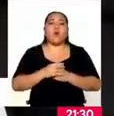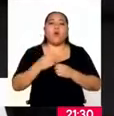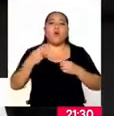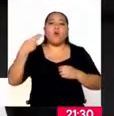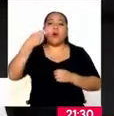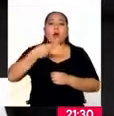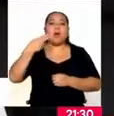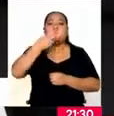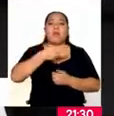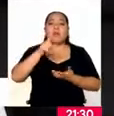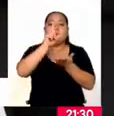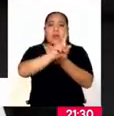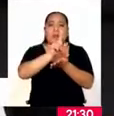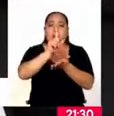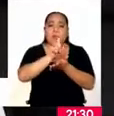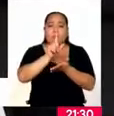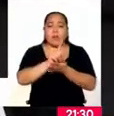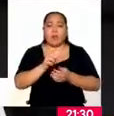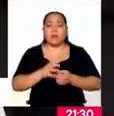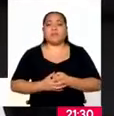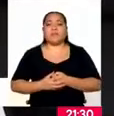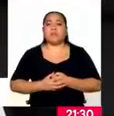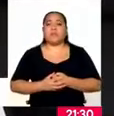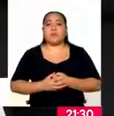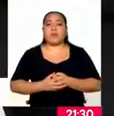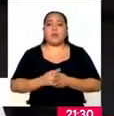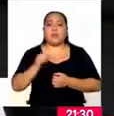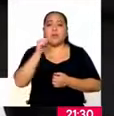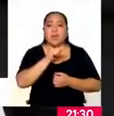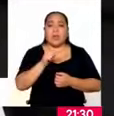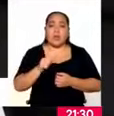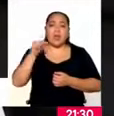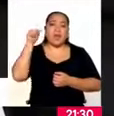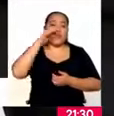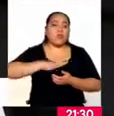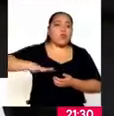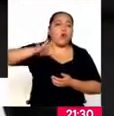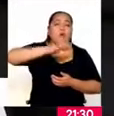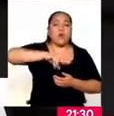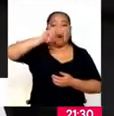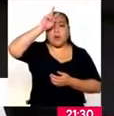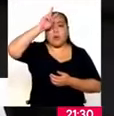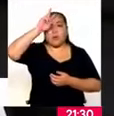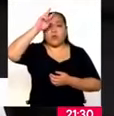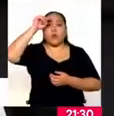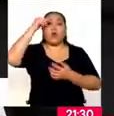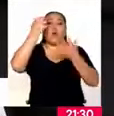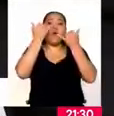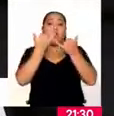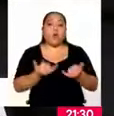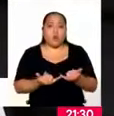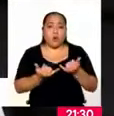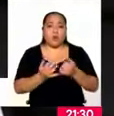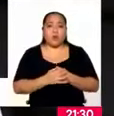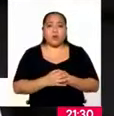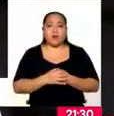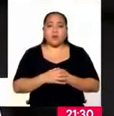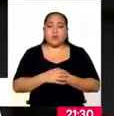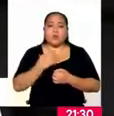provincias. Las incidencias de merma de actividad laboral en el Perú hoy han tenido que ver